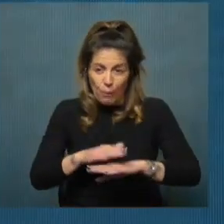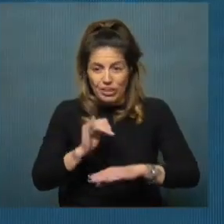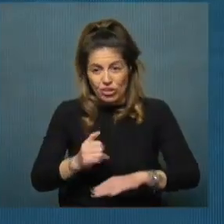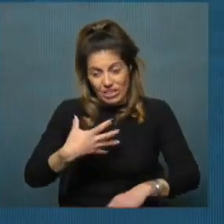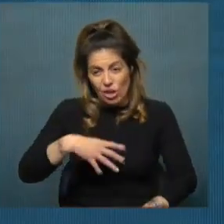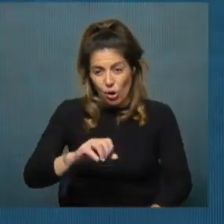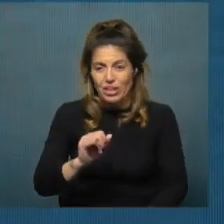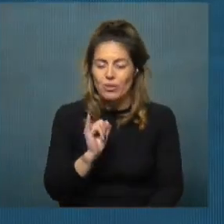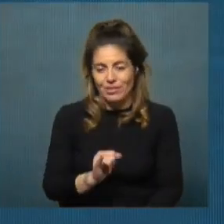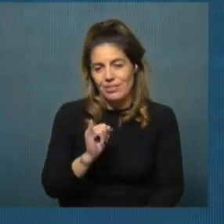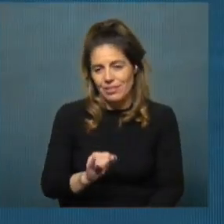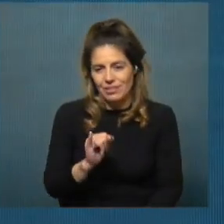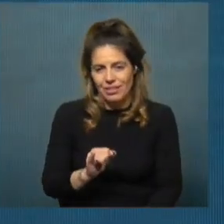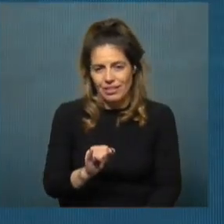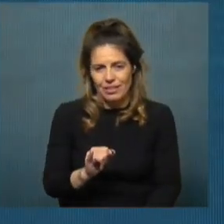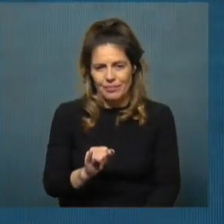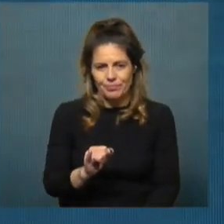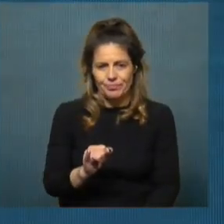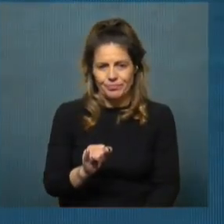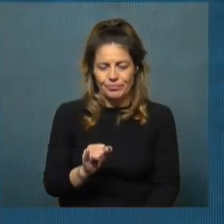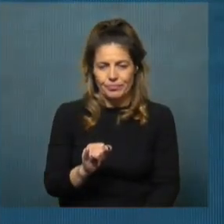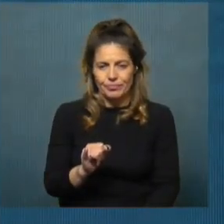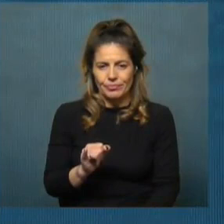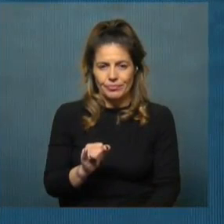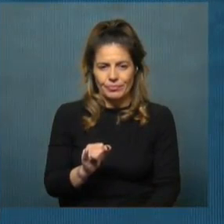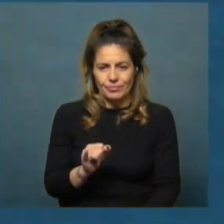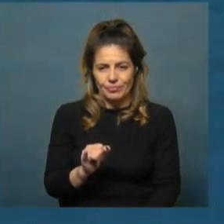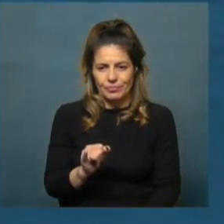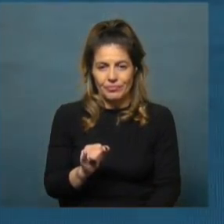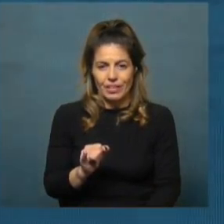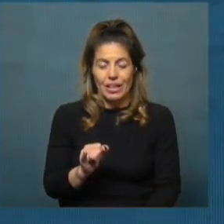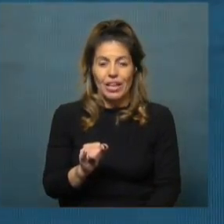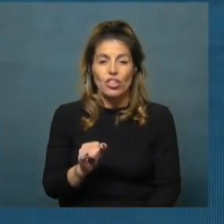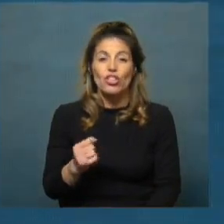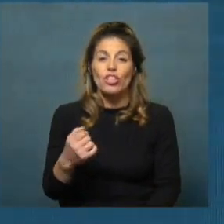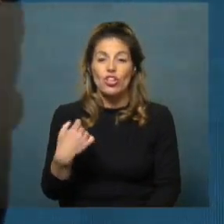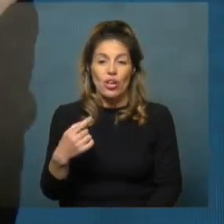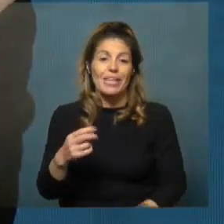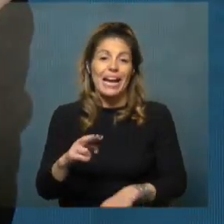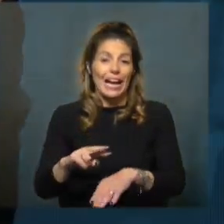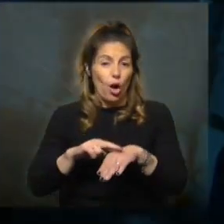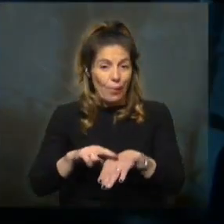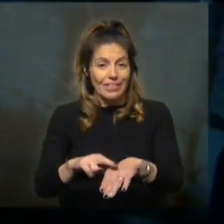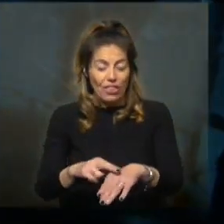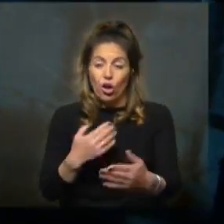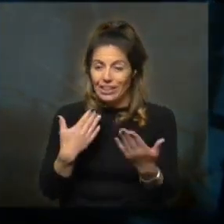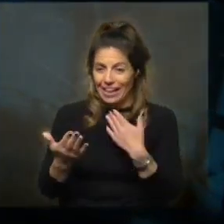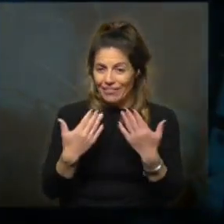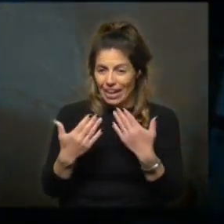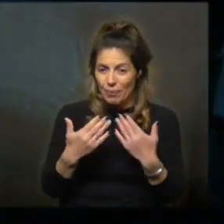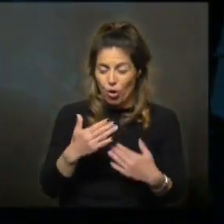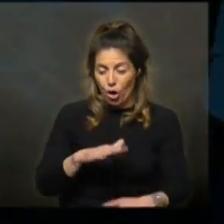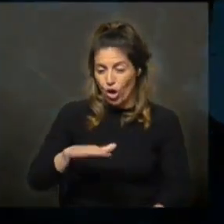Sí sí este es más nos habían aconsejado que habláramos con los niños que no entendían